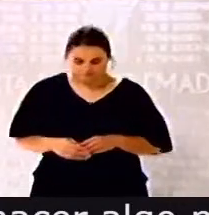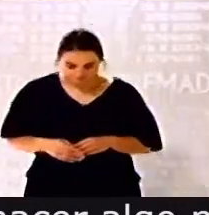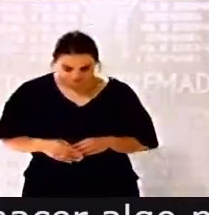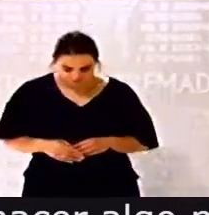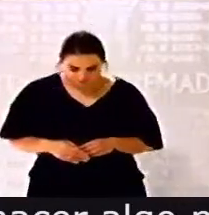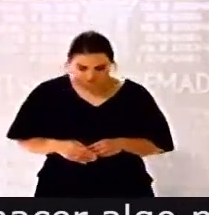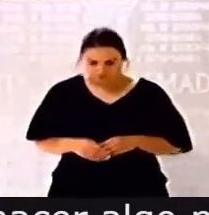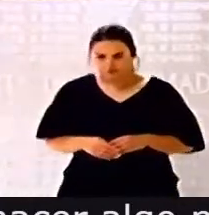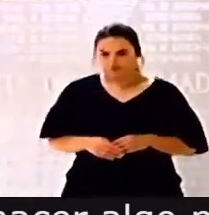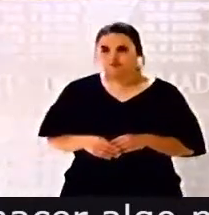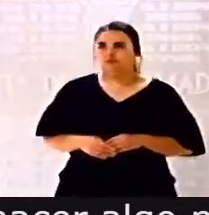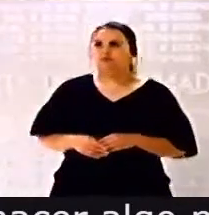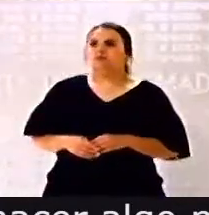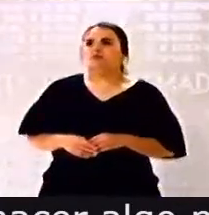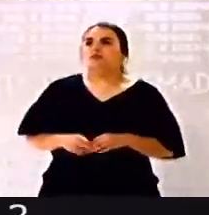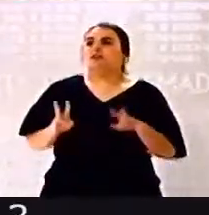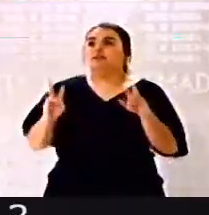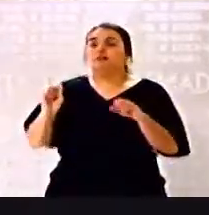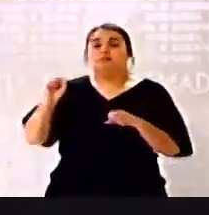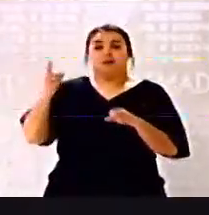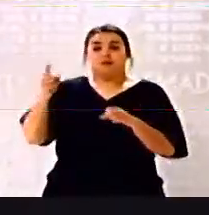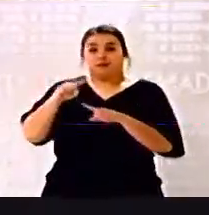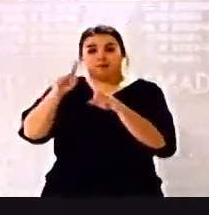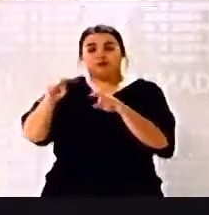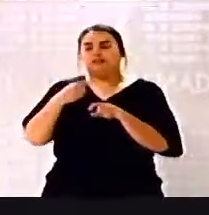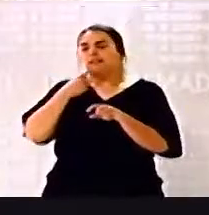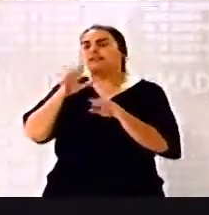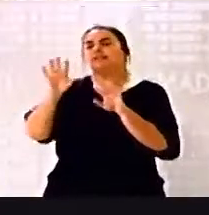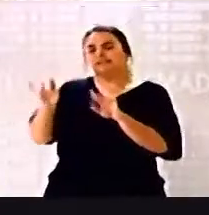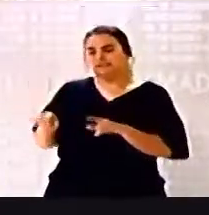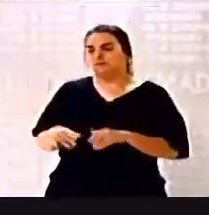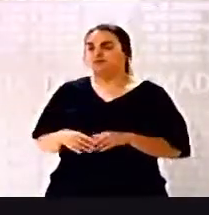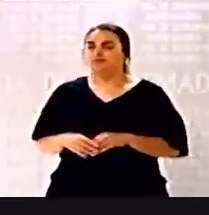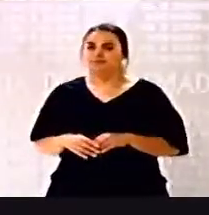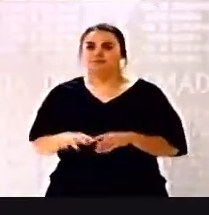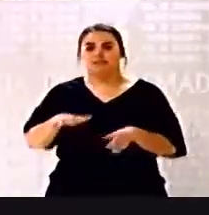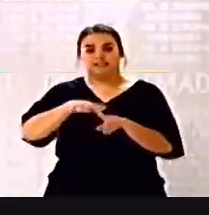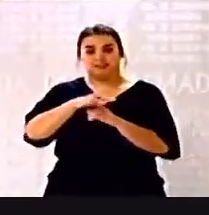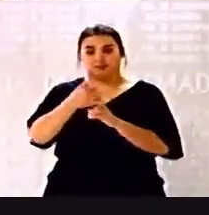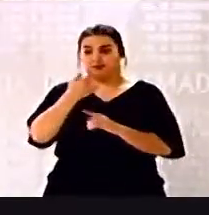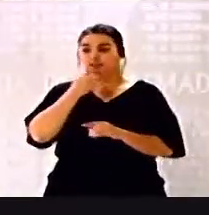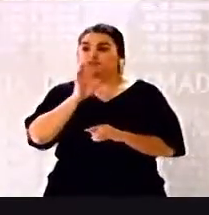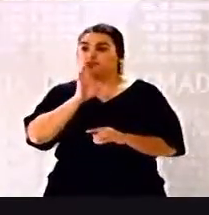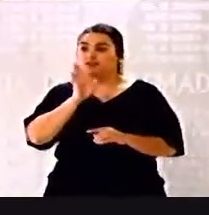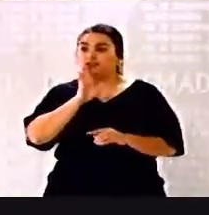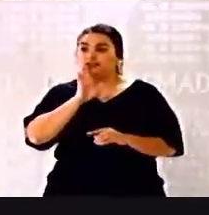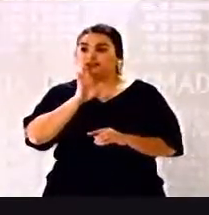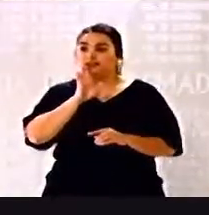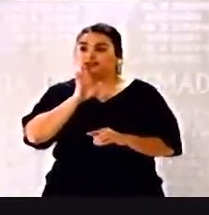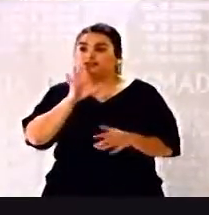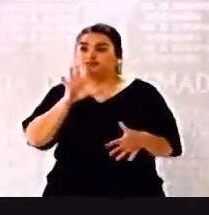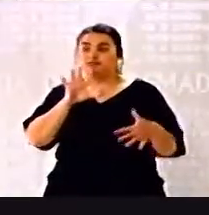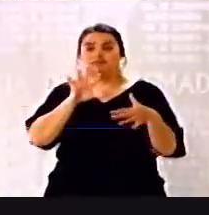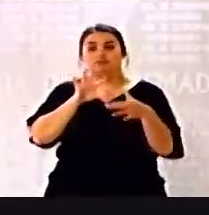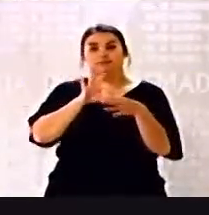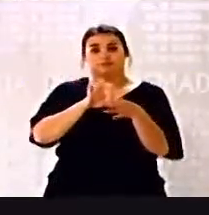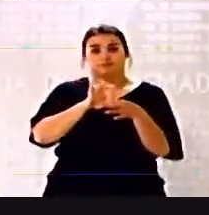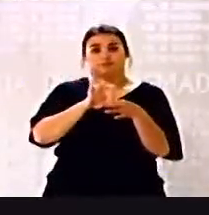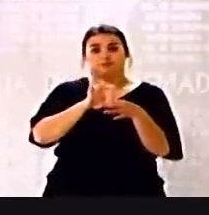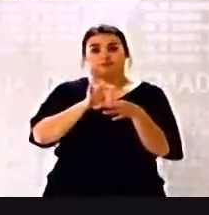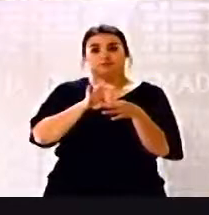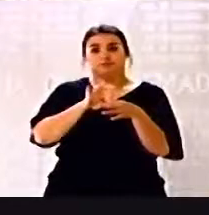Con respecto a la primera pregunta, decirle que sí, que los casos que le decía que pertenecen a